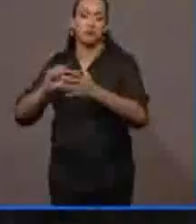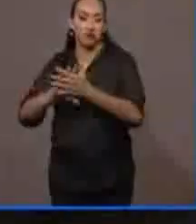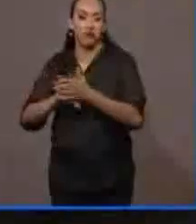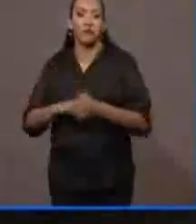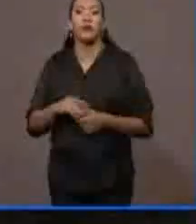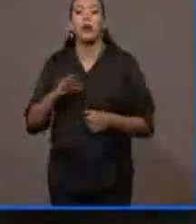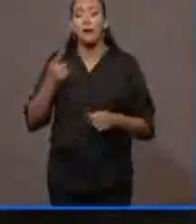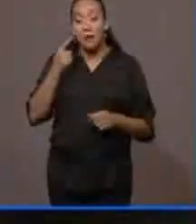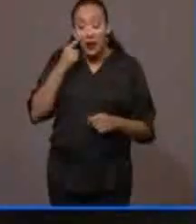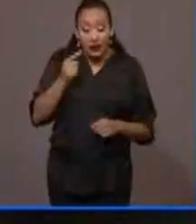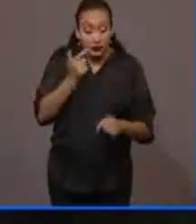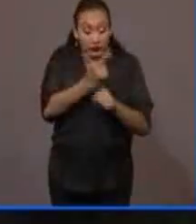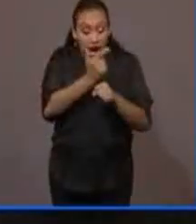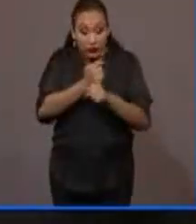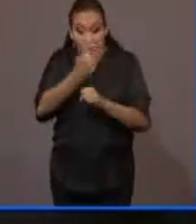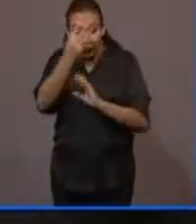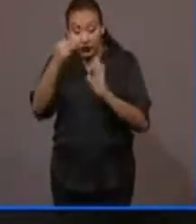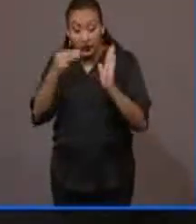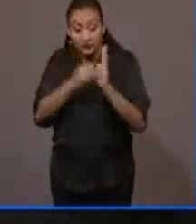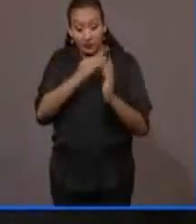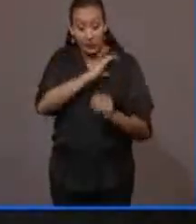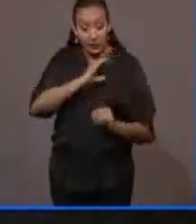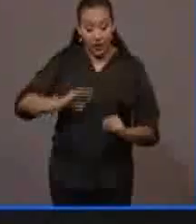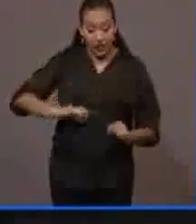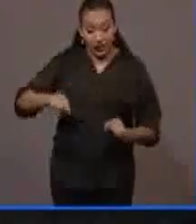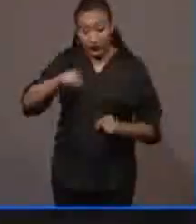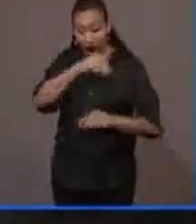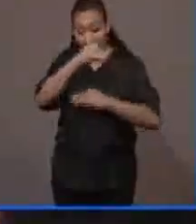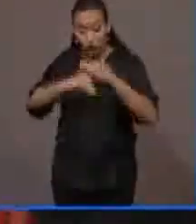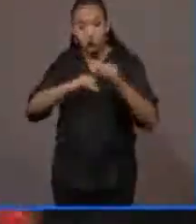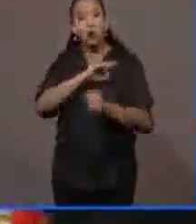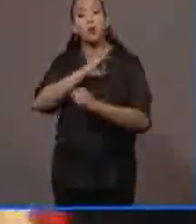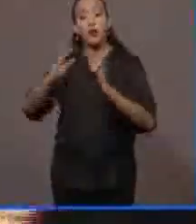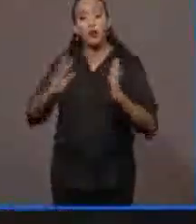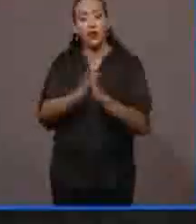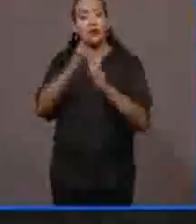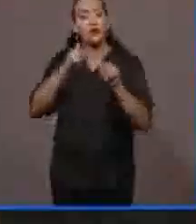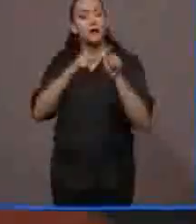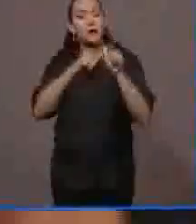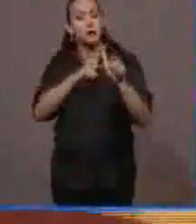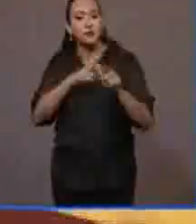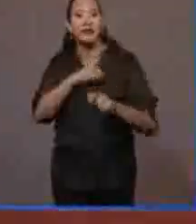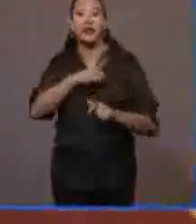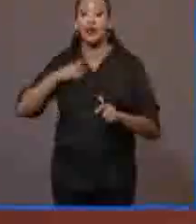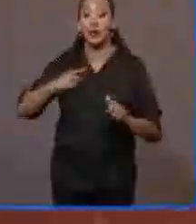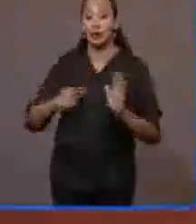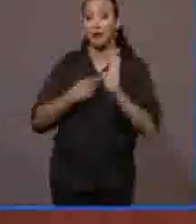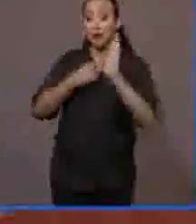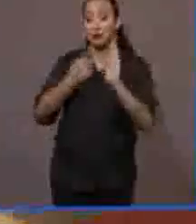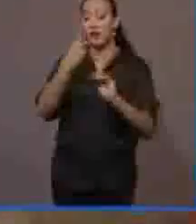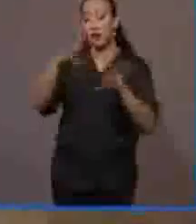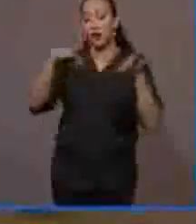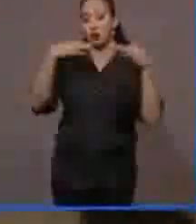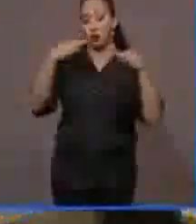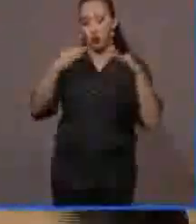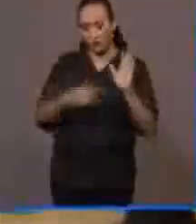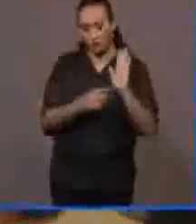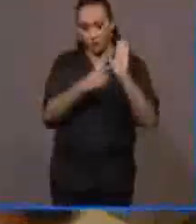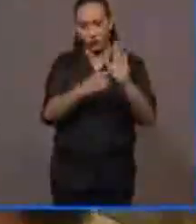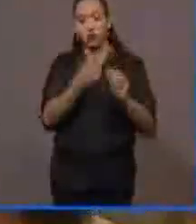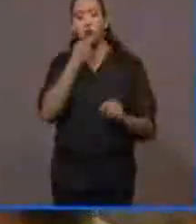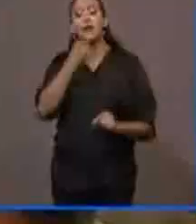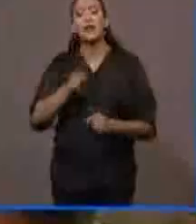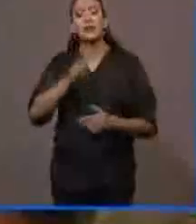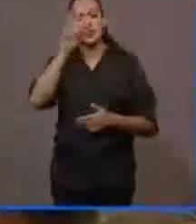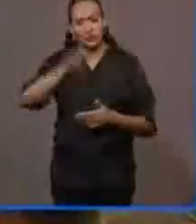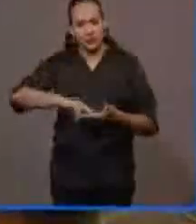los más de 3,000 candidatos no se encuentran impedidos de participar en la elección, deberán presentar 2 formatos, uno bajo